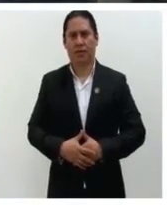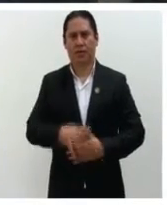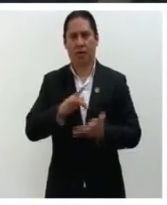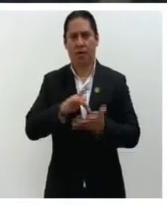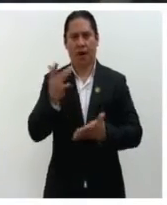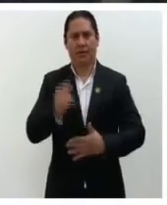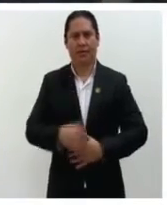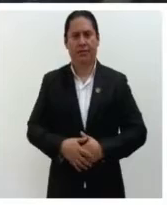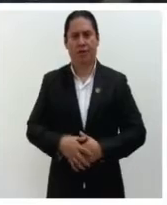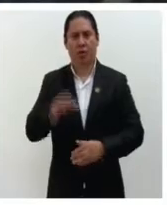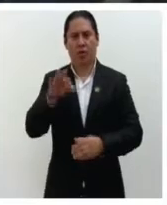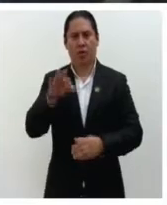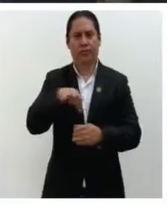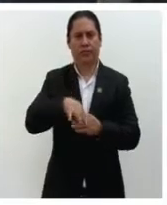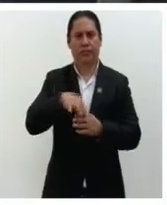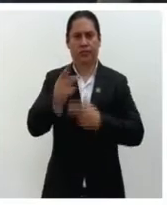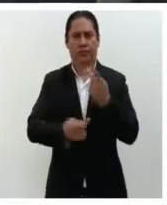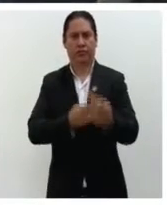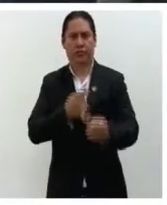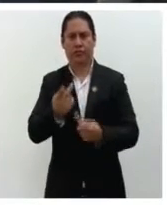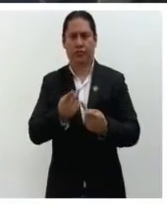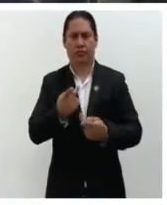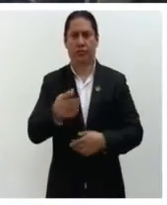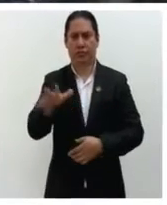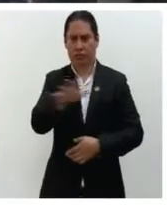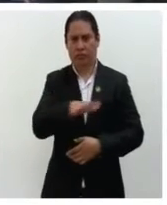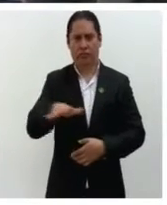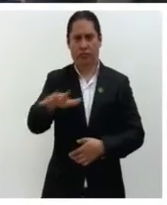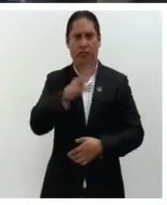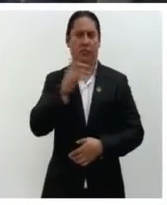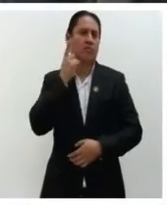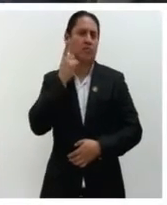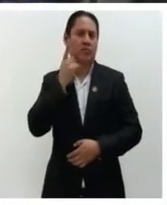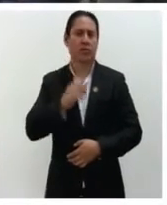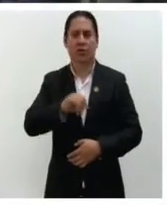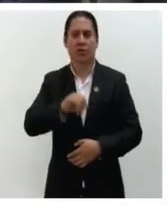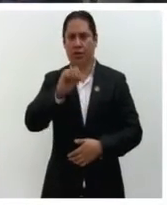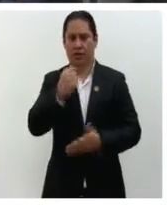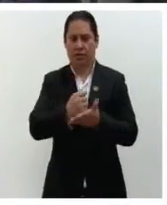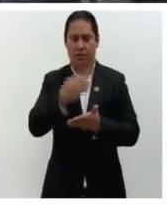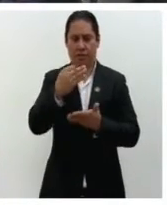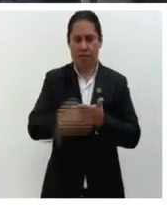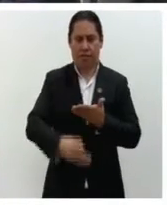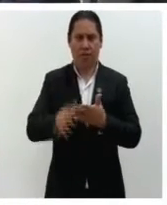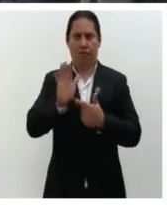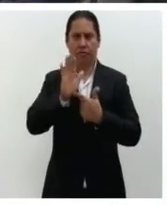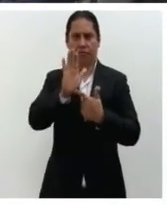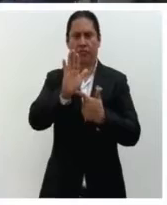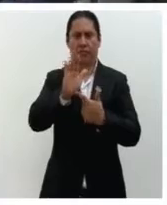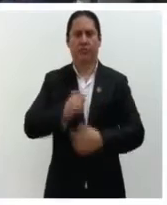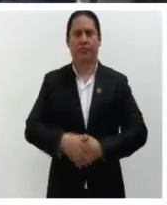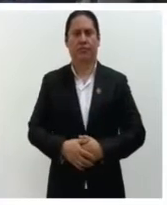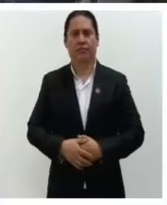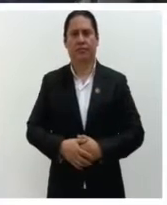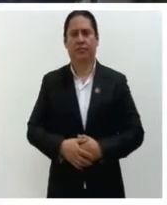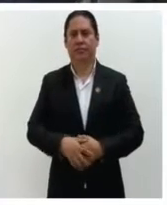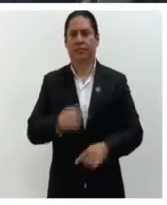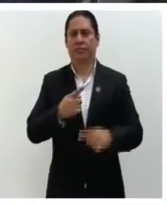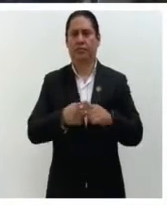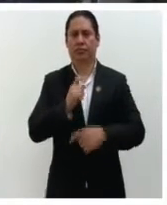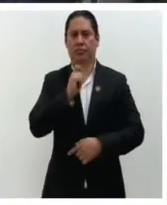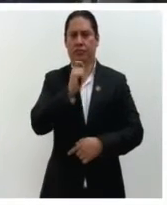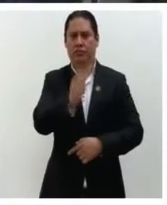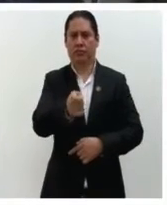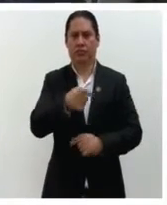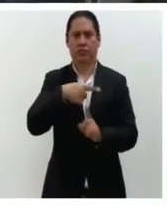Muchas gracias. En votación económica se pregunta a la Comisión Permanente si se aprueba el dictamen presentado. Las legisladoras